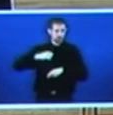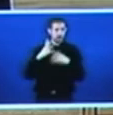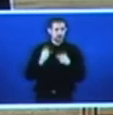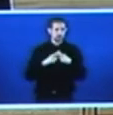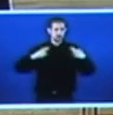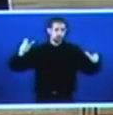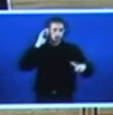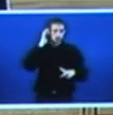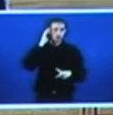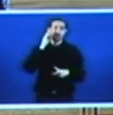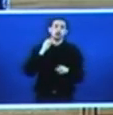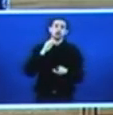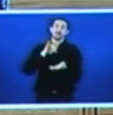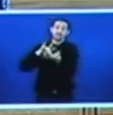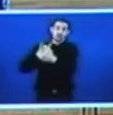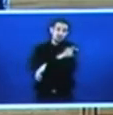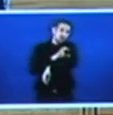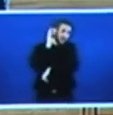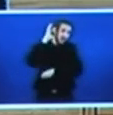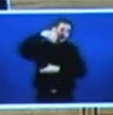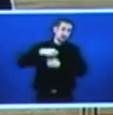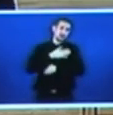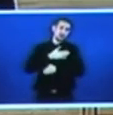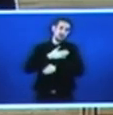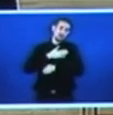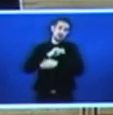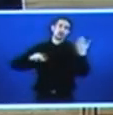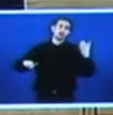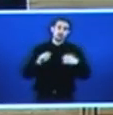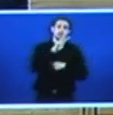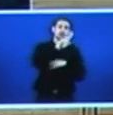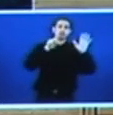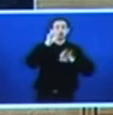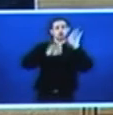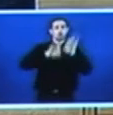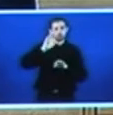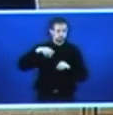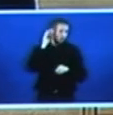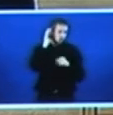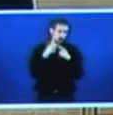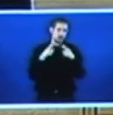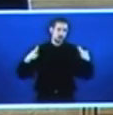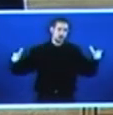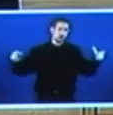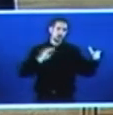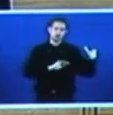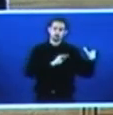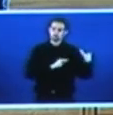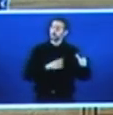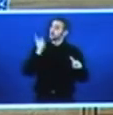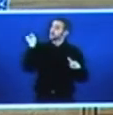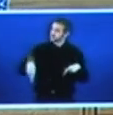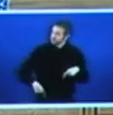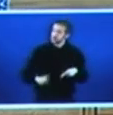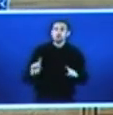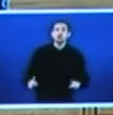concelleiras en Galicia está aumentando, máis dun 6% o 36% xa mulleres. Por suposto, señoría, que é a primeira